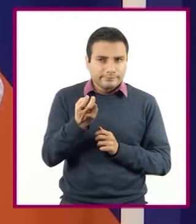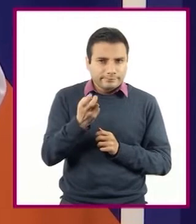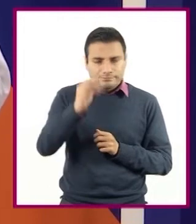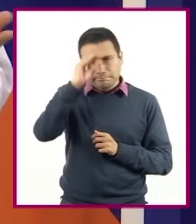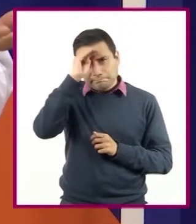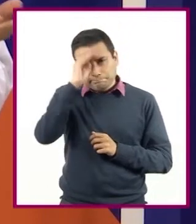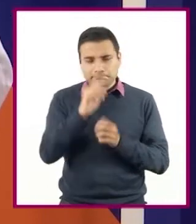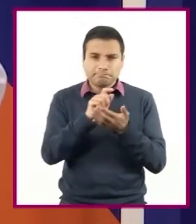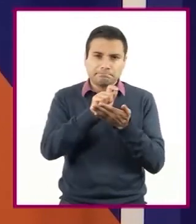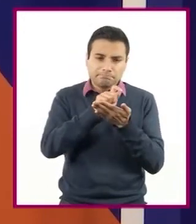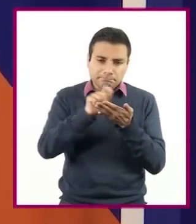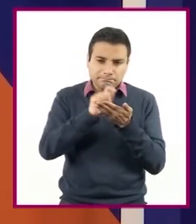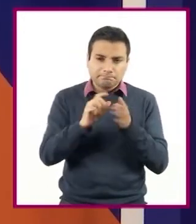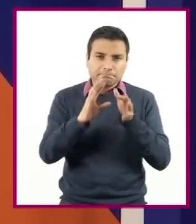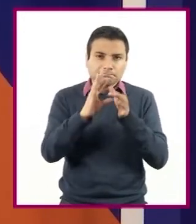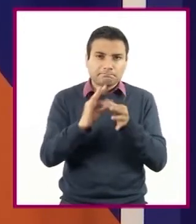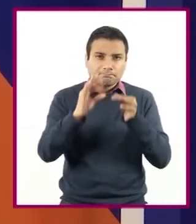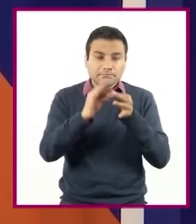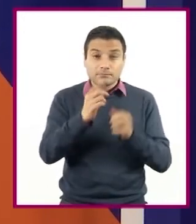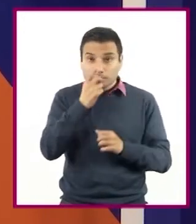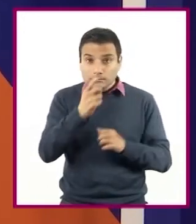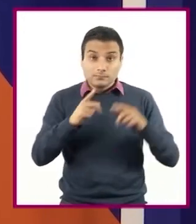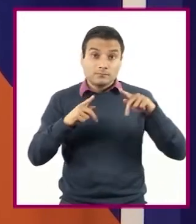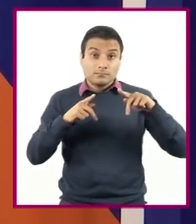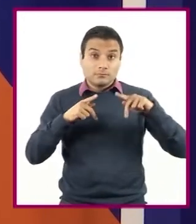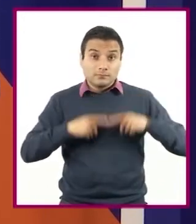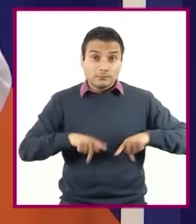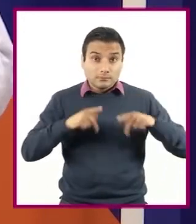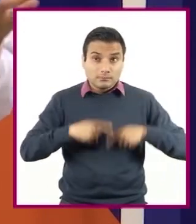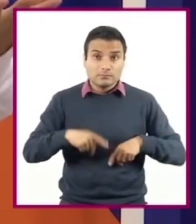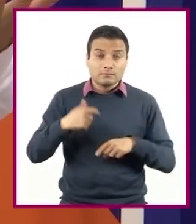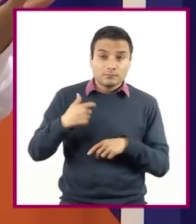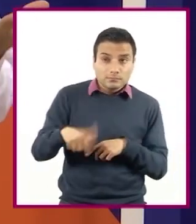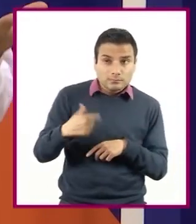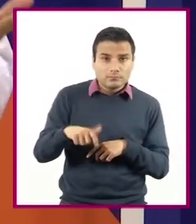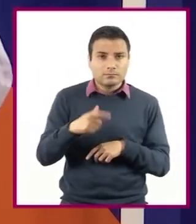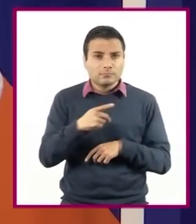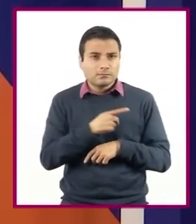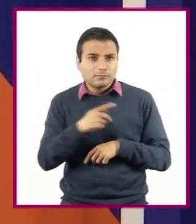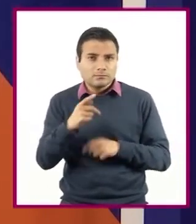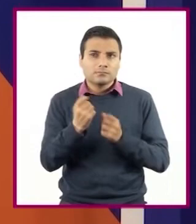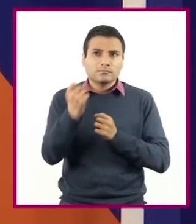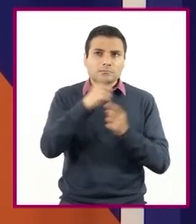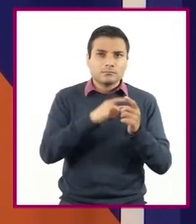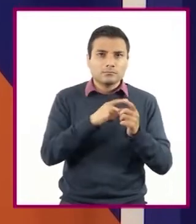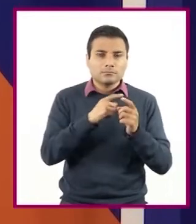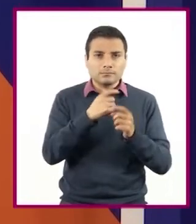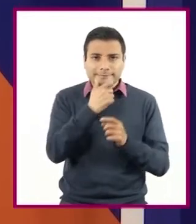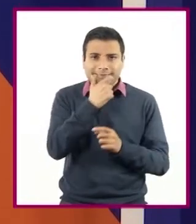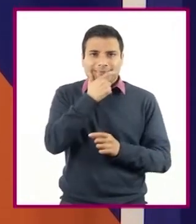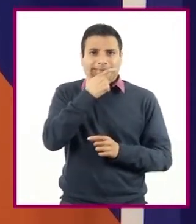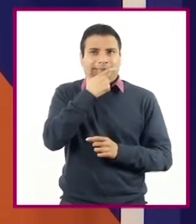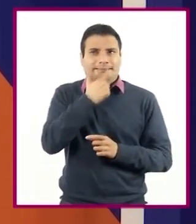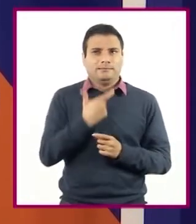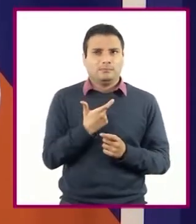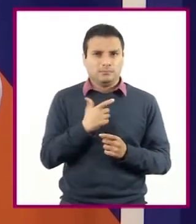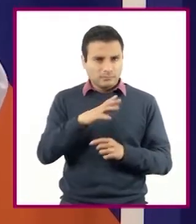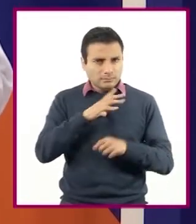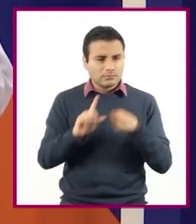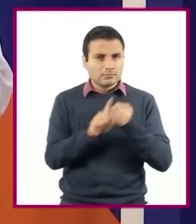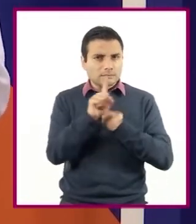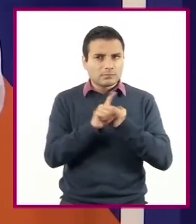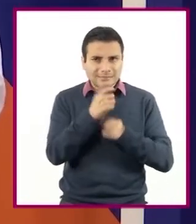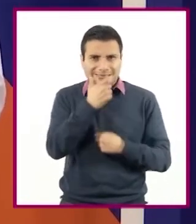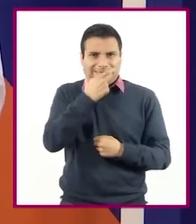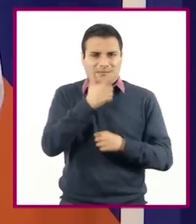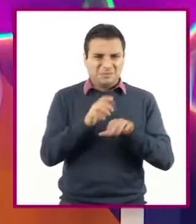trata de explicar por qué los seres humanos de diversas clases sociales sonríen a pesar de las dificultades y situaciones